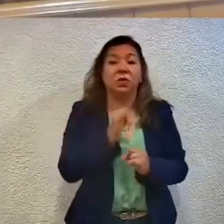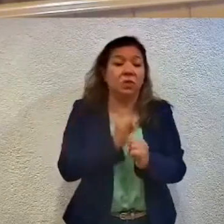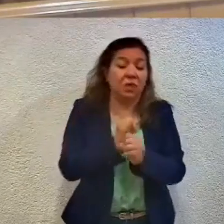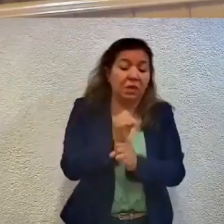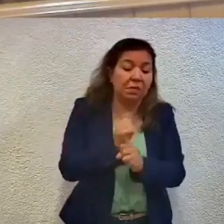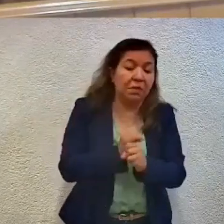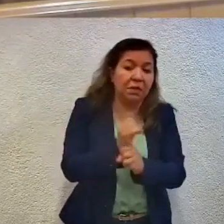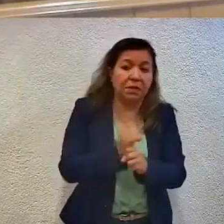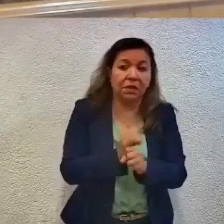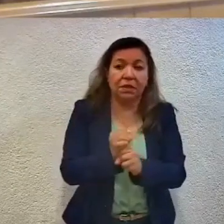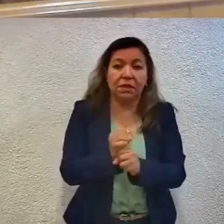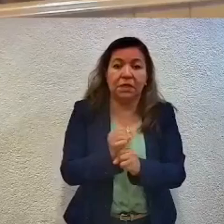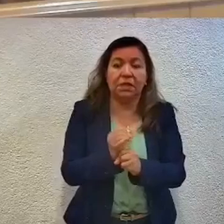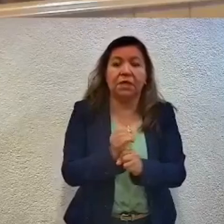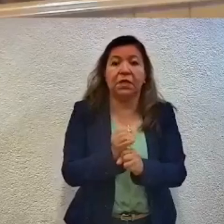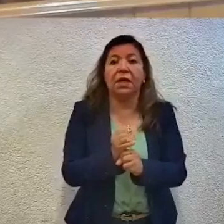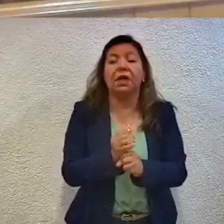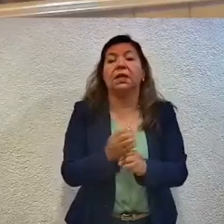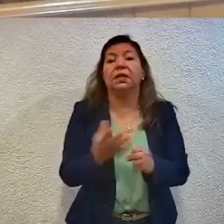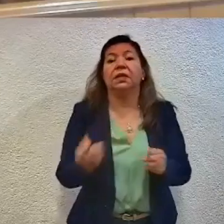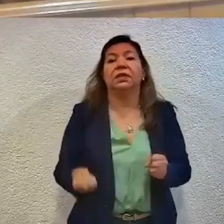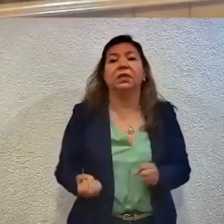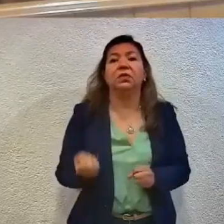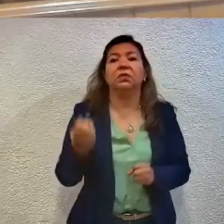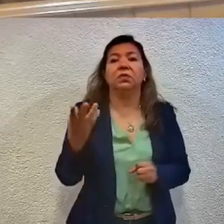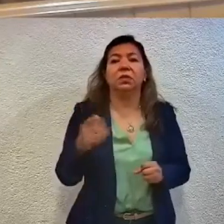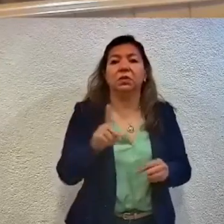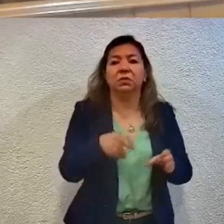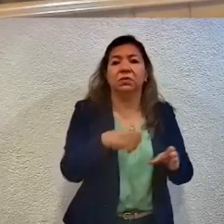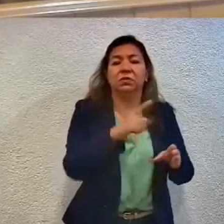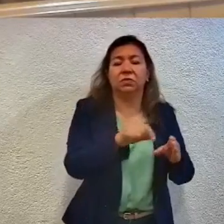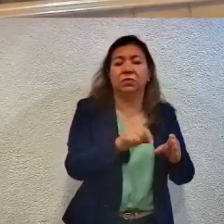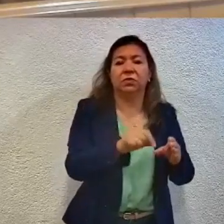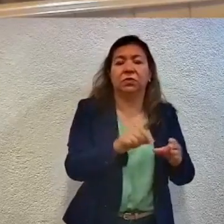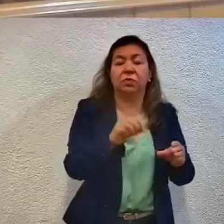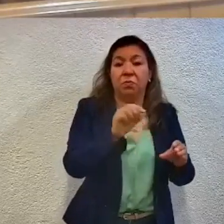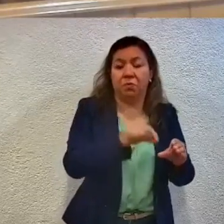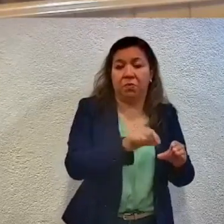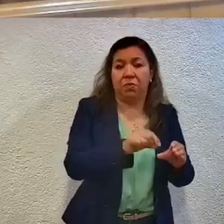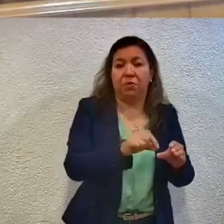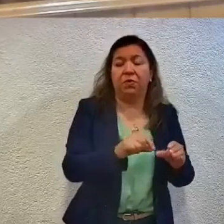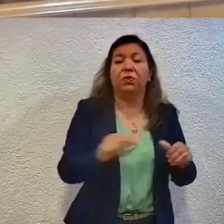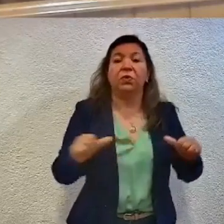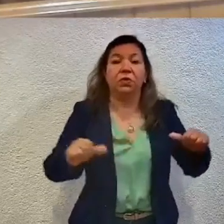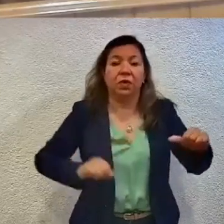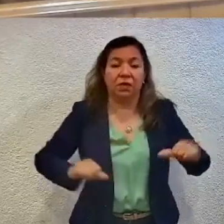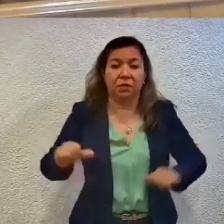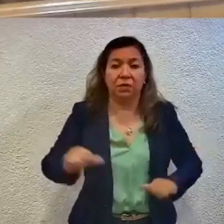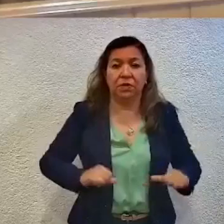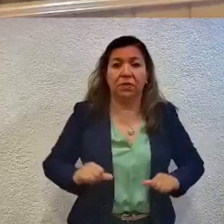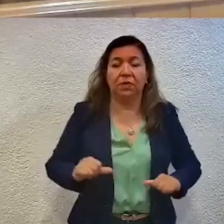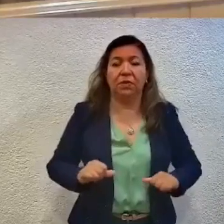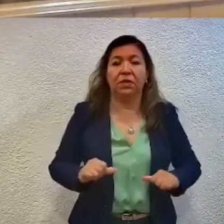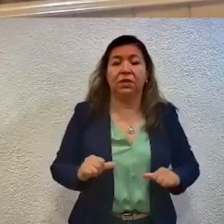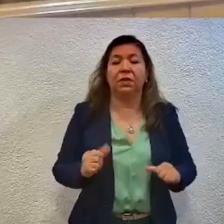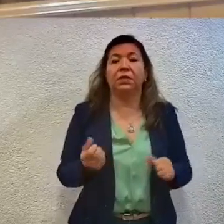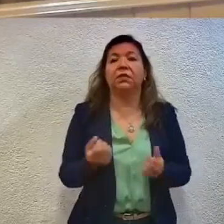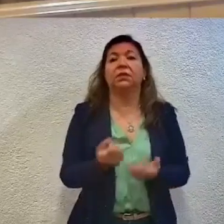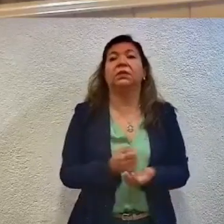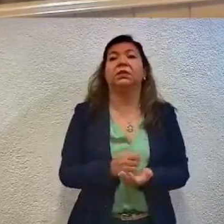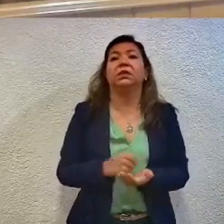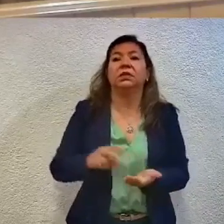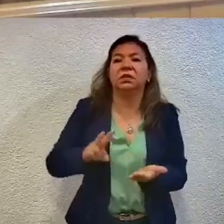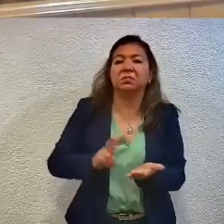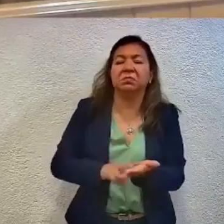cuestión ajena al análisis de los requisitos de procedencia del recuento solicitado a la autoridad responsable, como se adelantó,